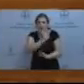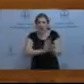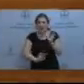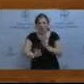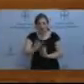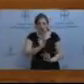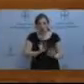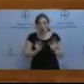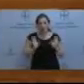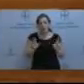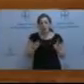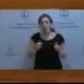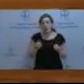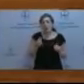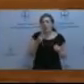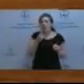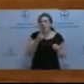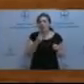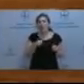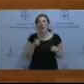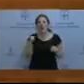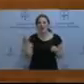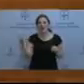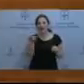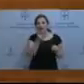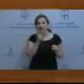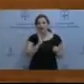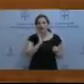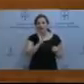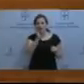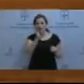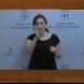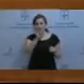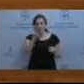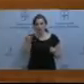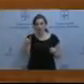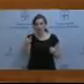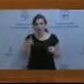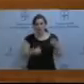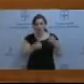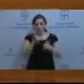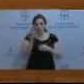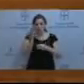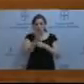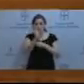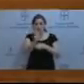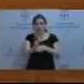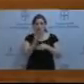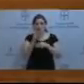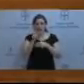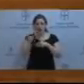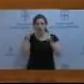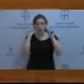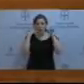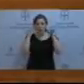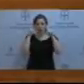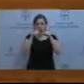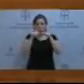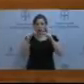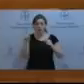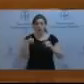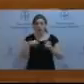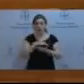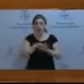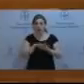pero sí que voy a decir que perjudicó notablemente a los aspirantes y a los profesores asturianos. Se habló también